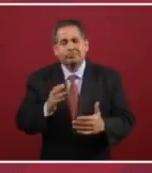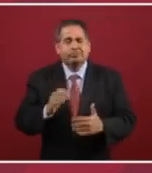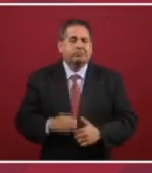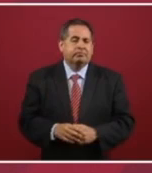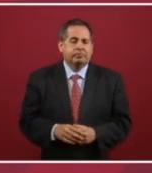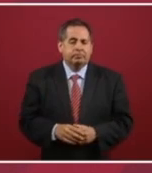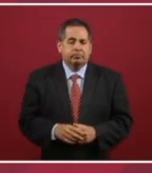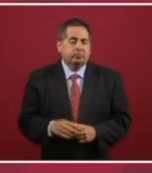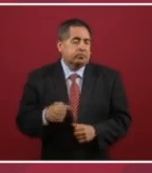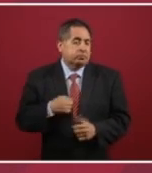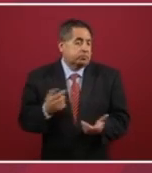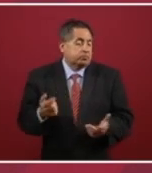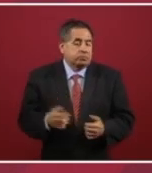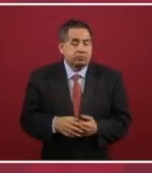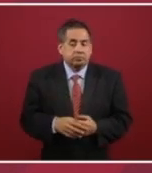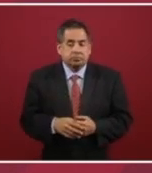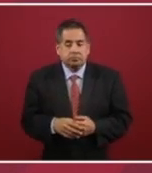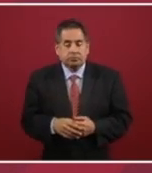Y yo lo